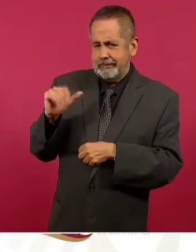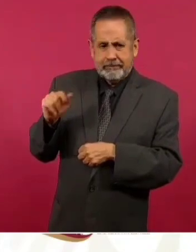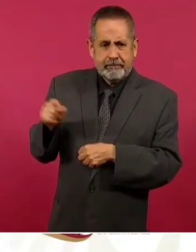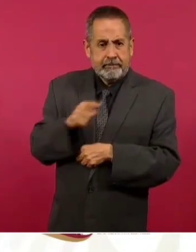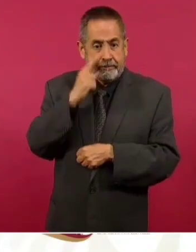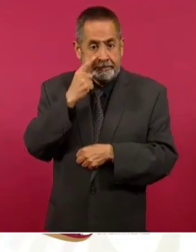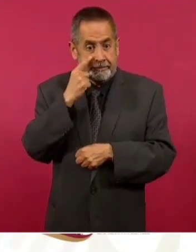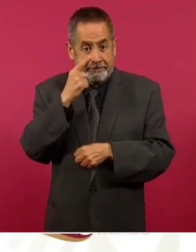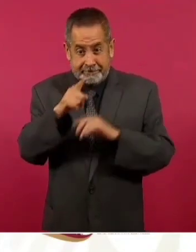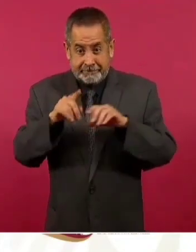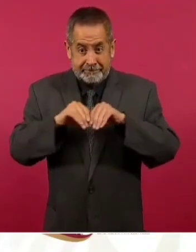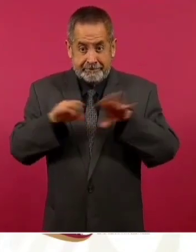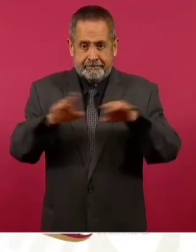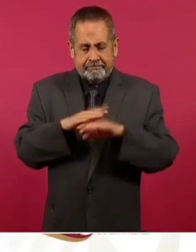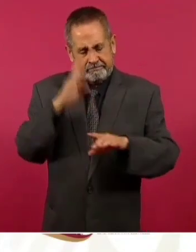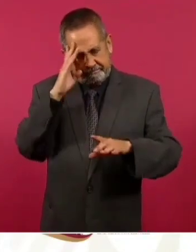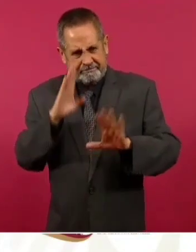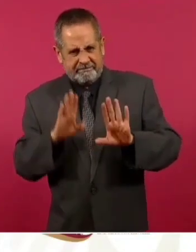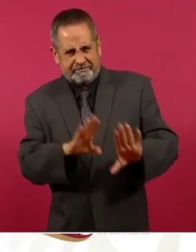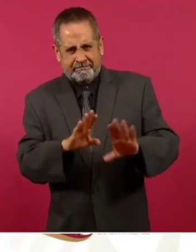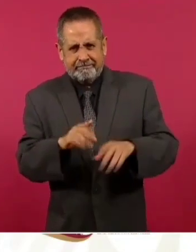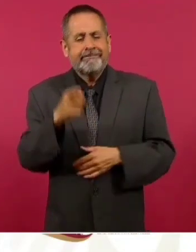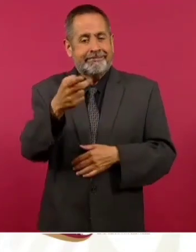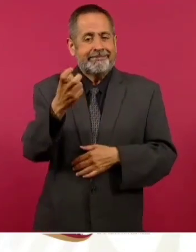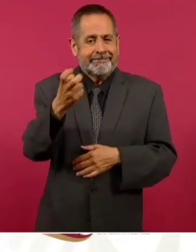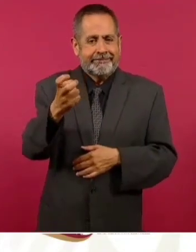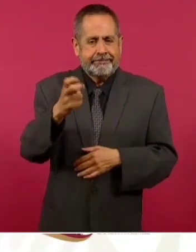carteles y para el micrositio. Ahí está,